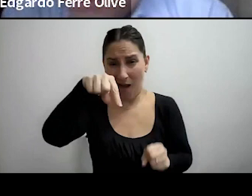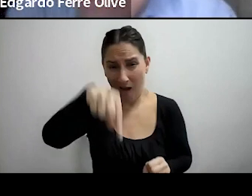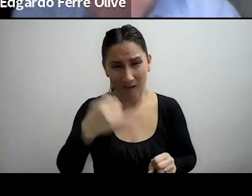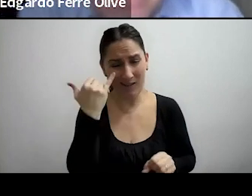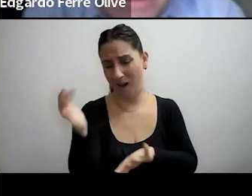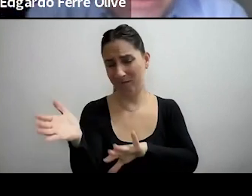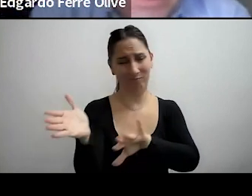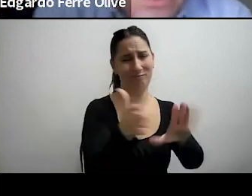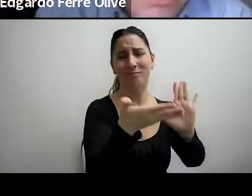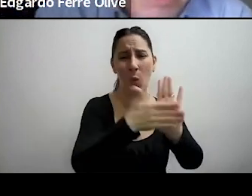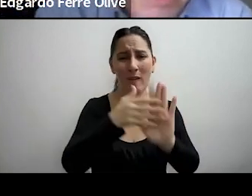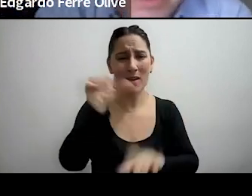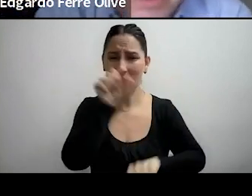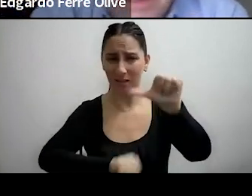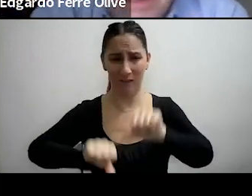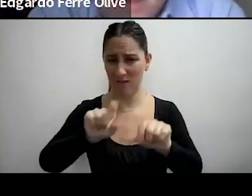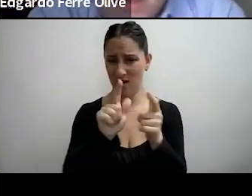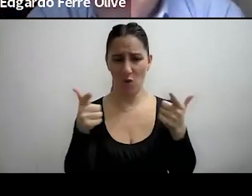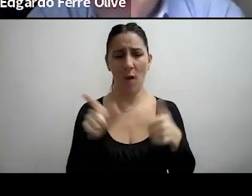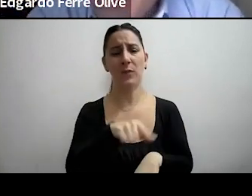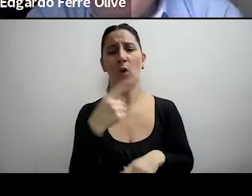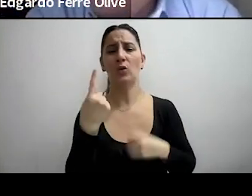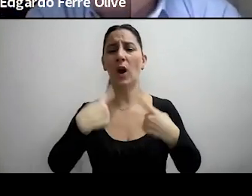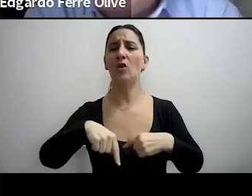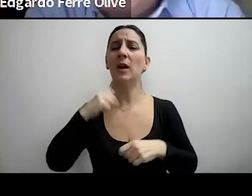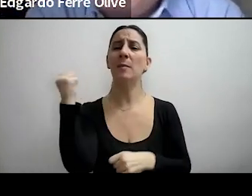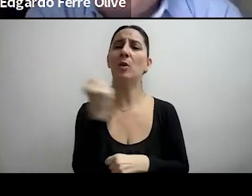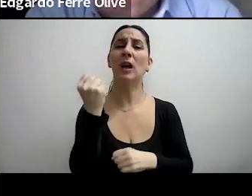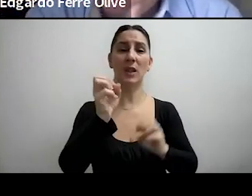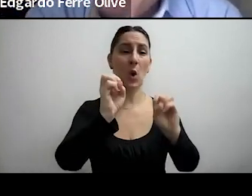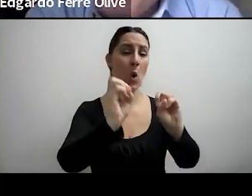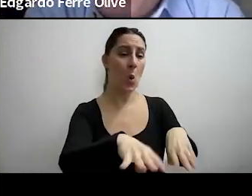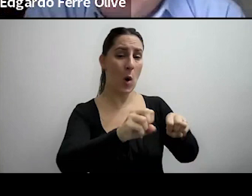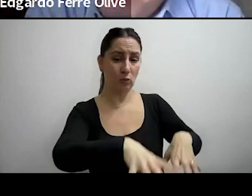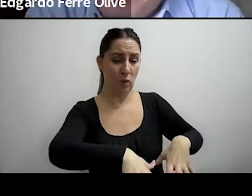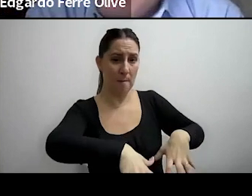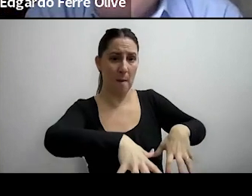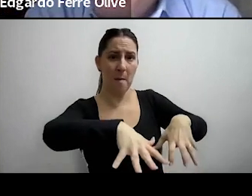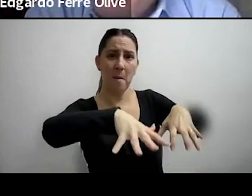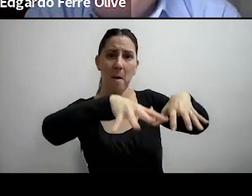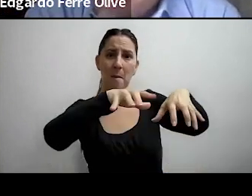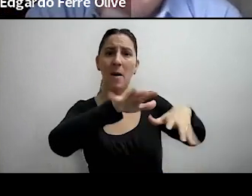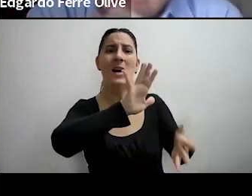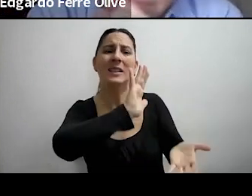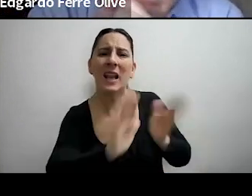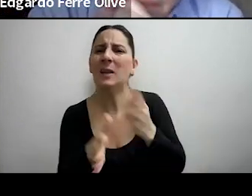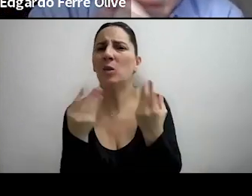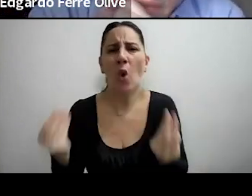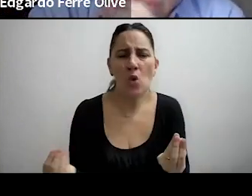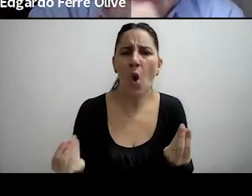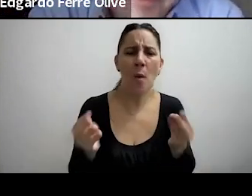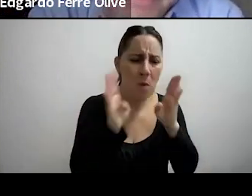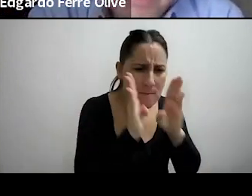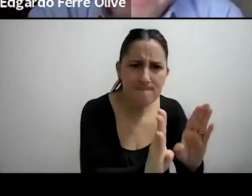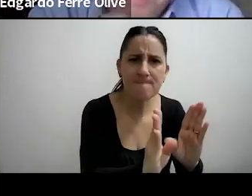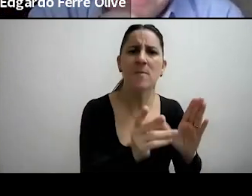científico. Otro aspecto importante es la acumulación de residuos y qué tratamiento le puedo dar a través de algún tipo de tasa, impuesto. Uno